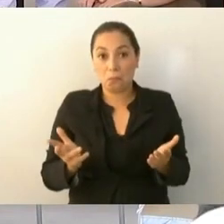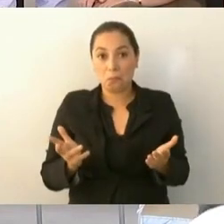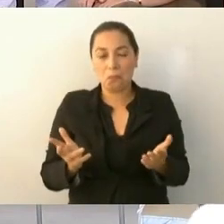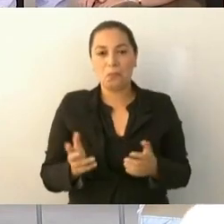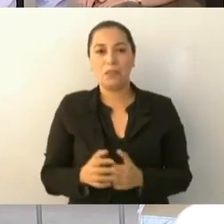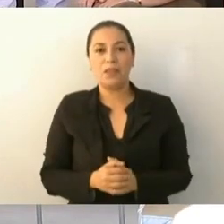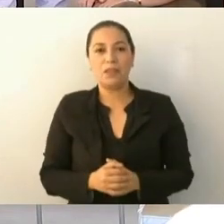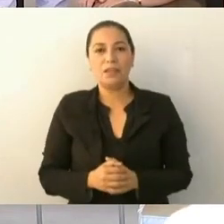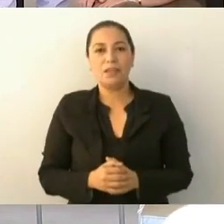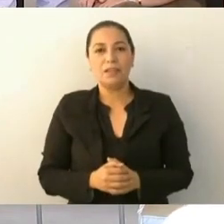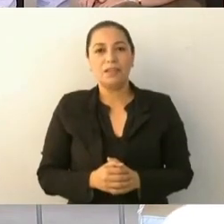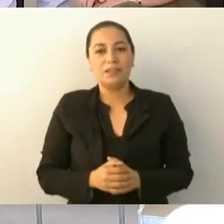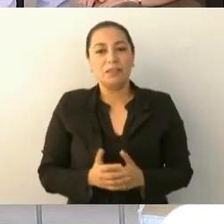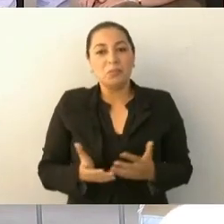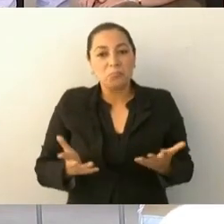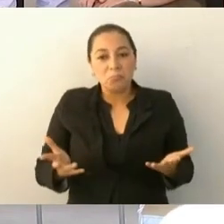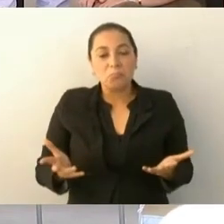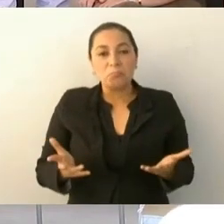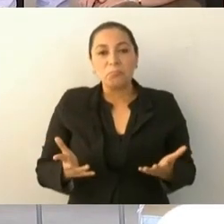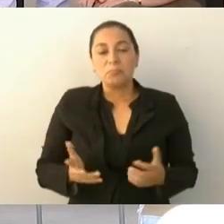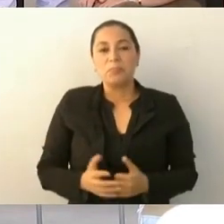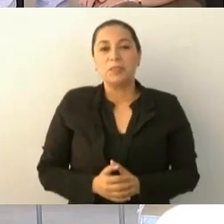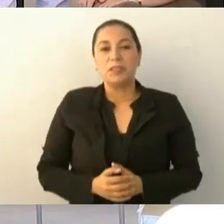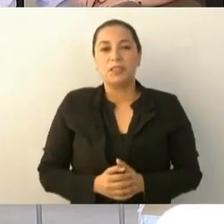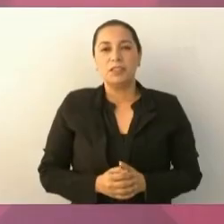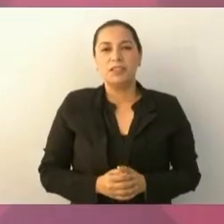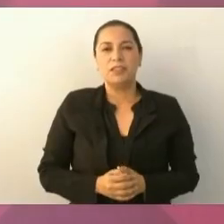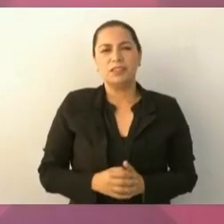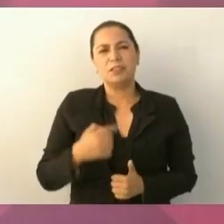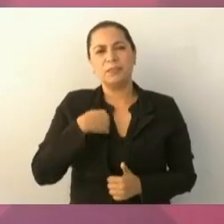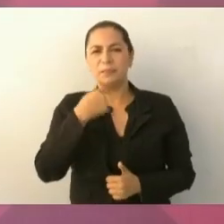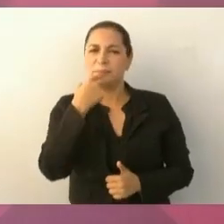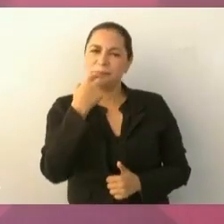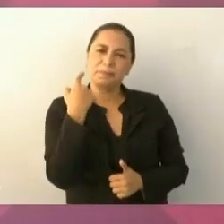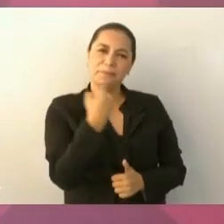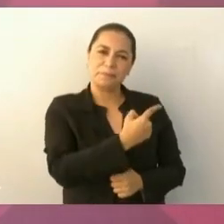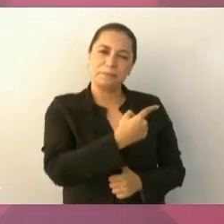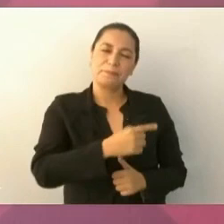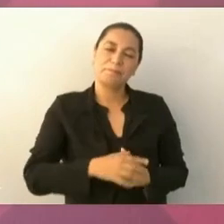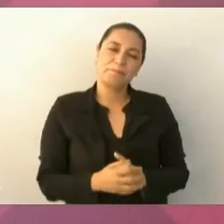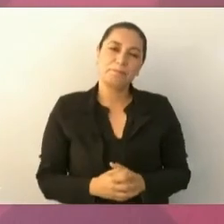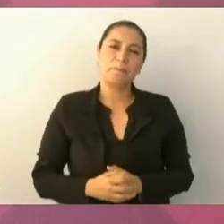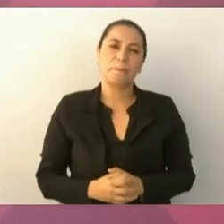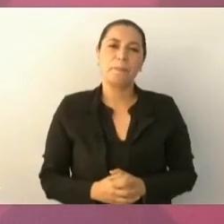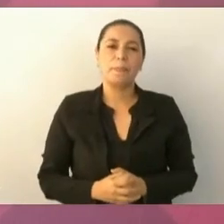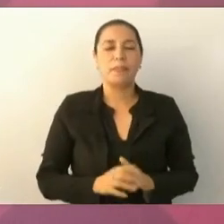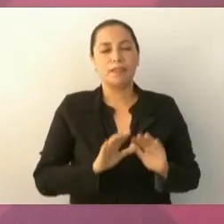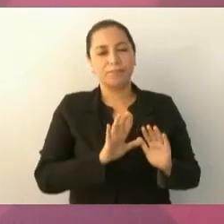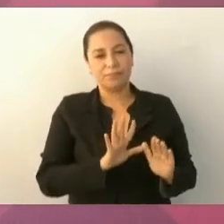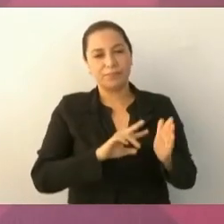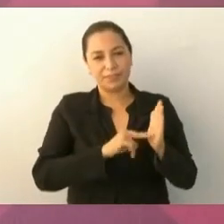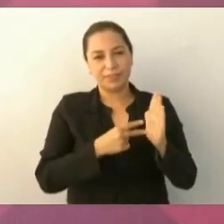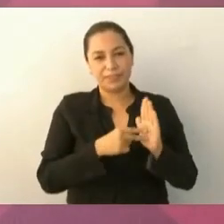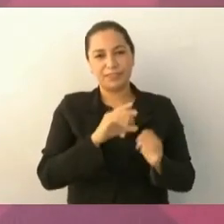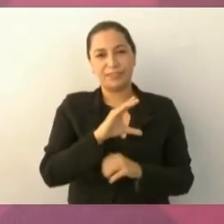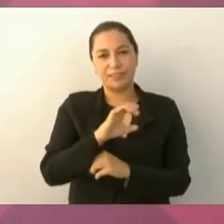Entonces, le dije al ingeniero Cedri,